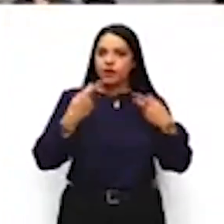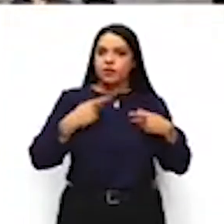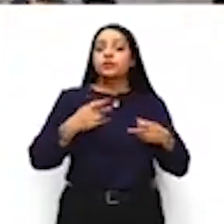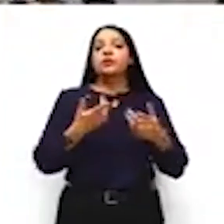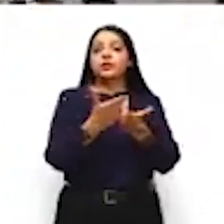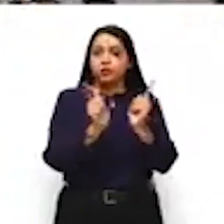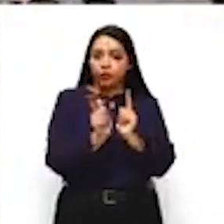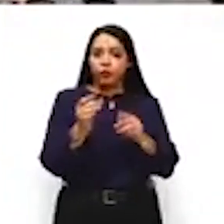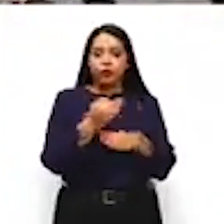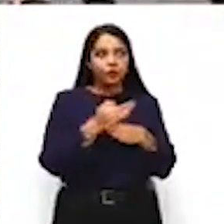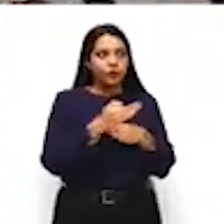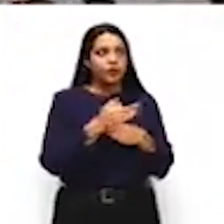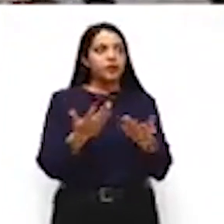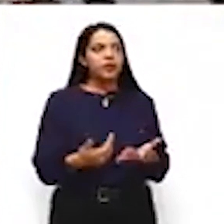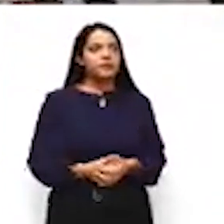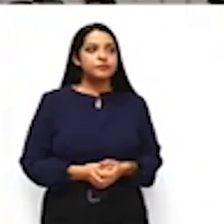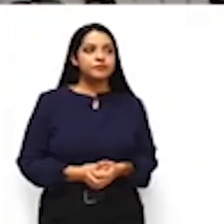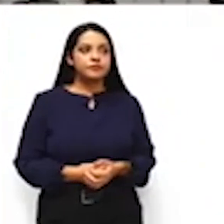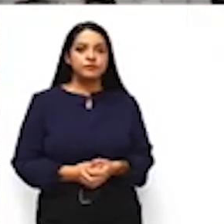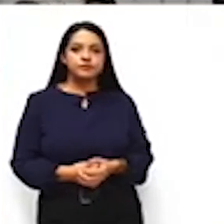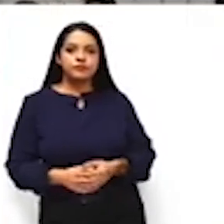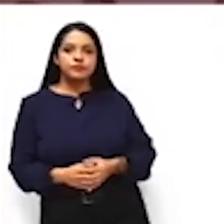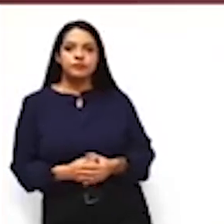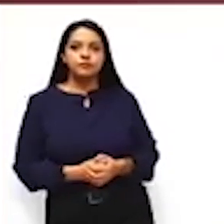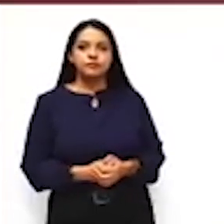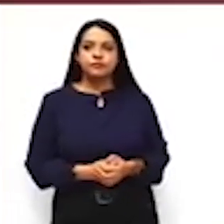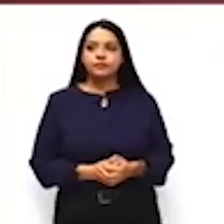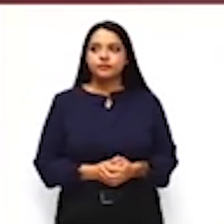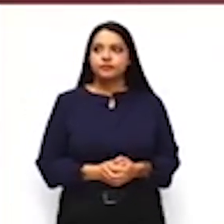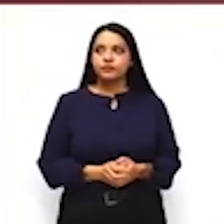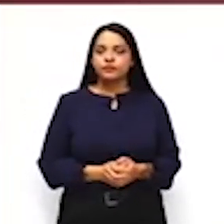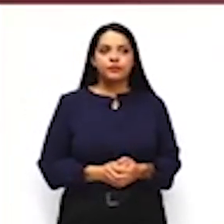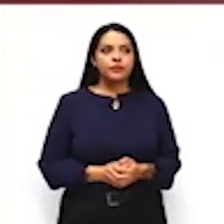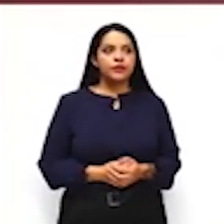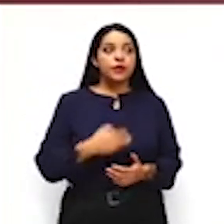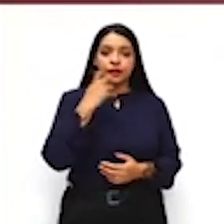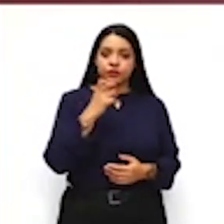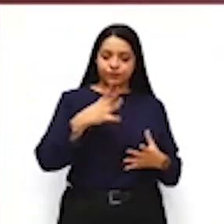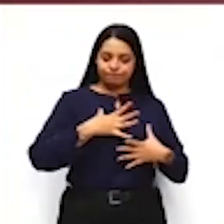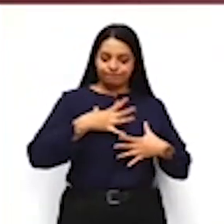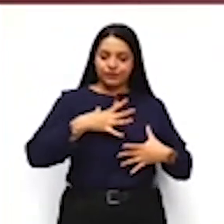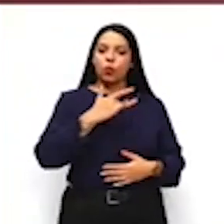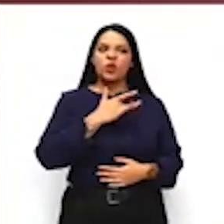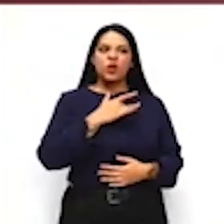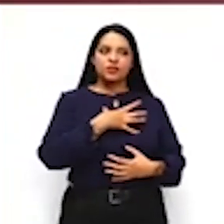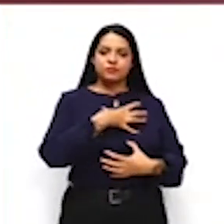Morena. Ya quisieran en otro lado que se les hinche el corazón como se nos hincha a